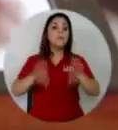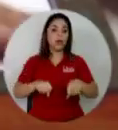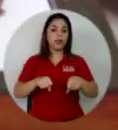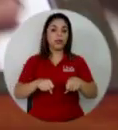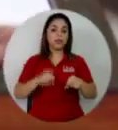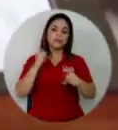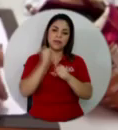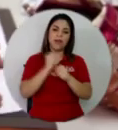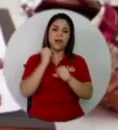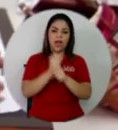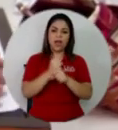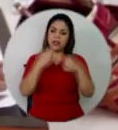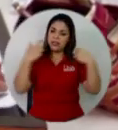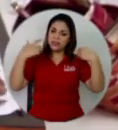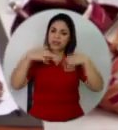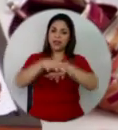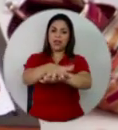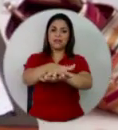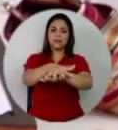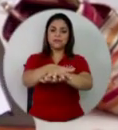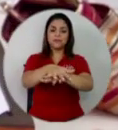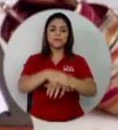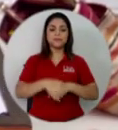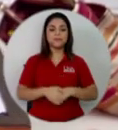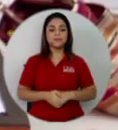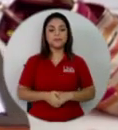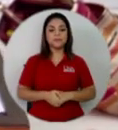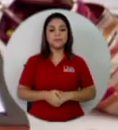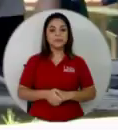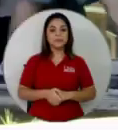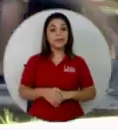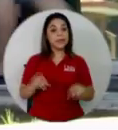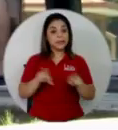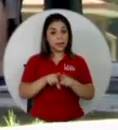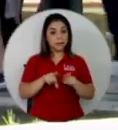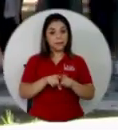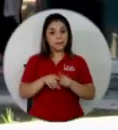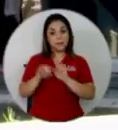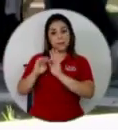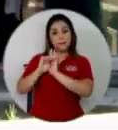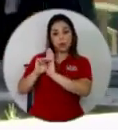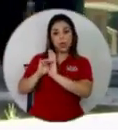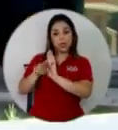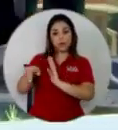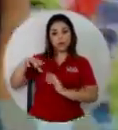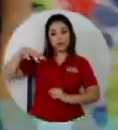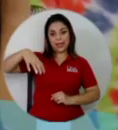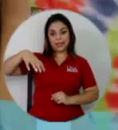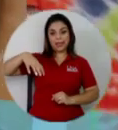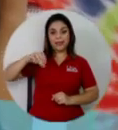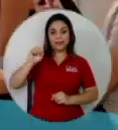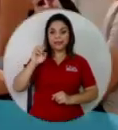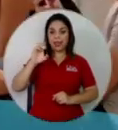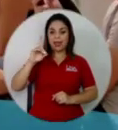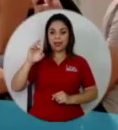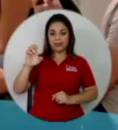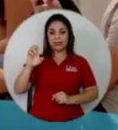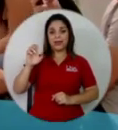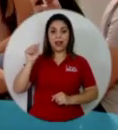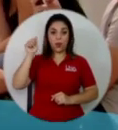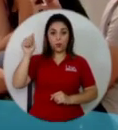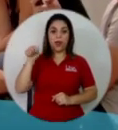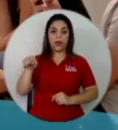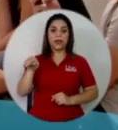también se pueden ejecutar de manera integrada. Aunado a lo anterior, también el modelo de la sede